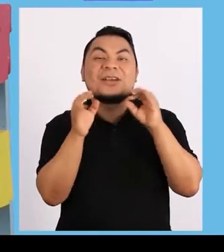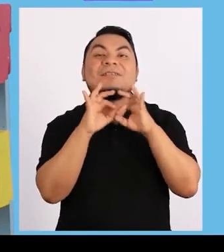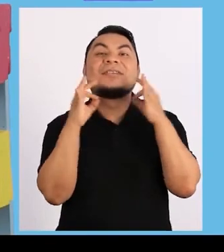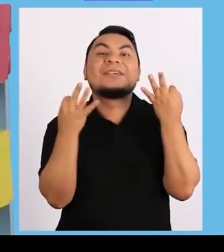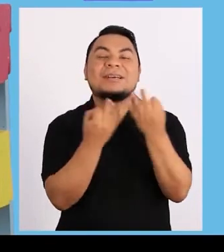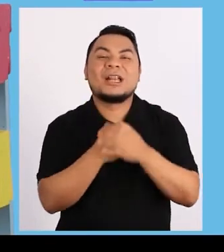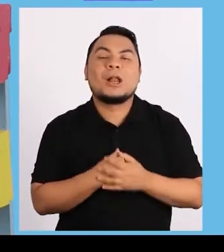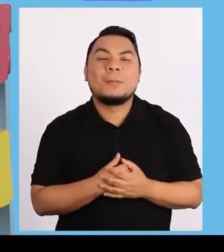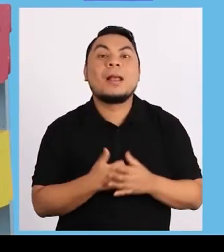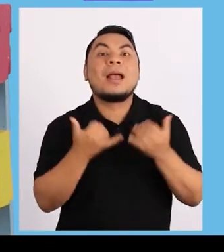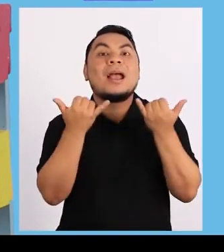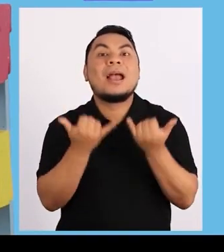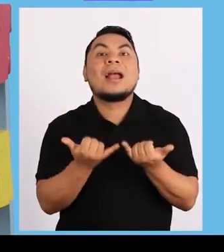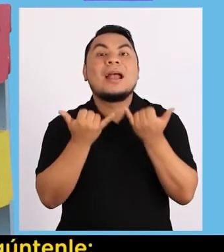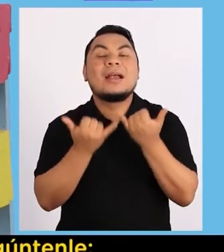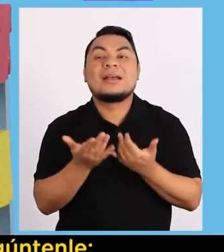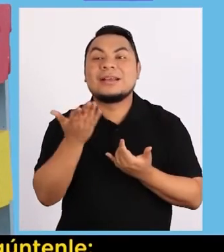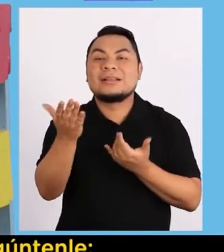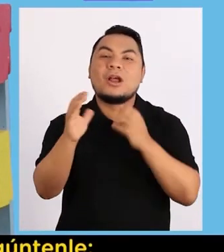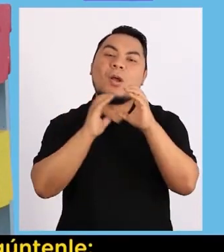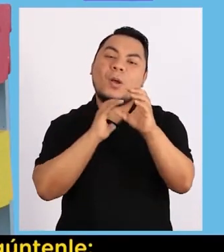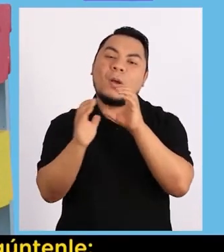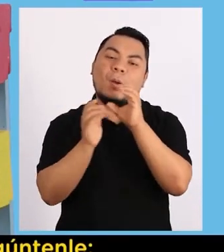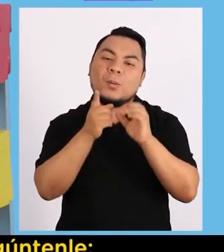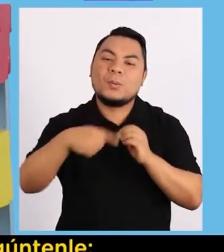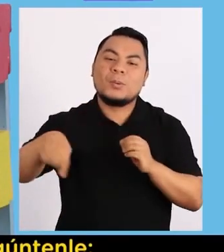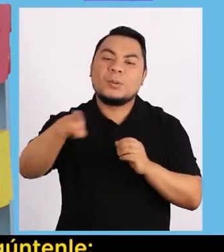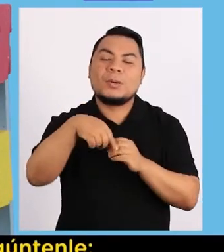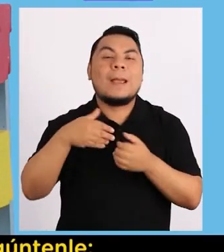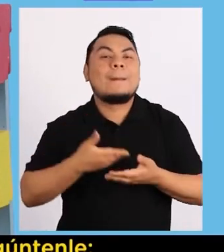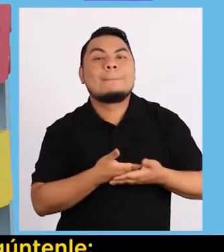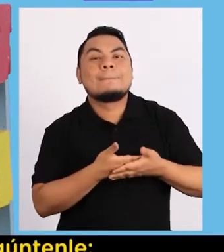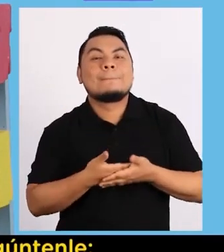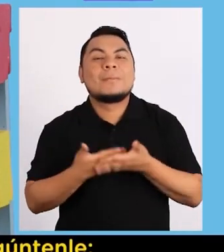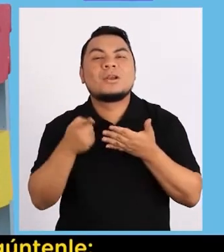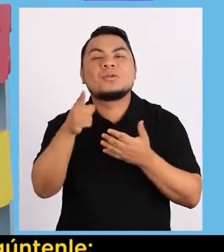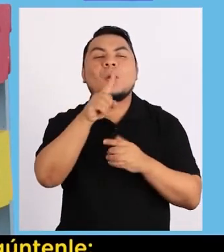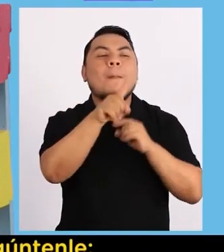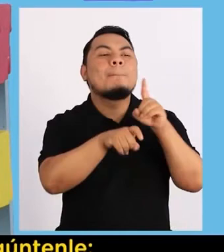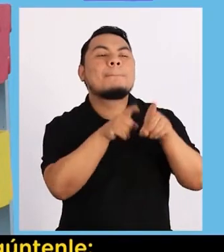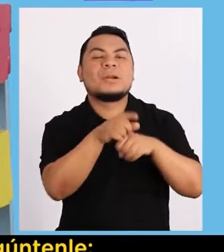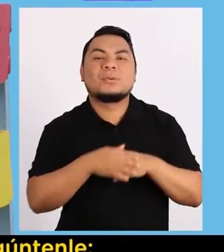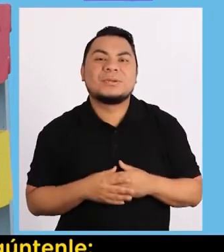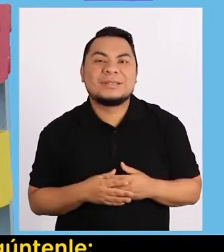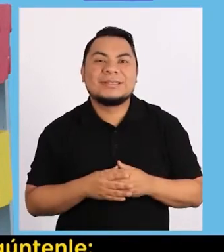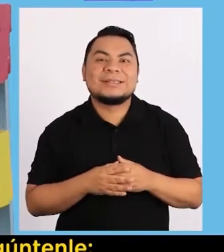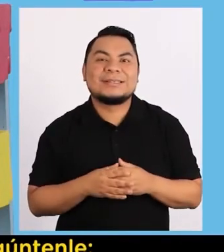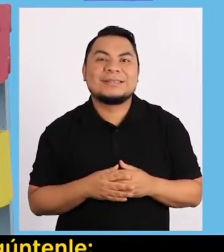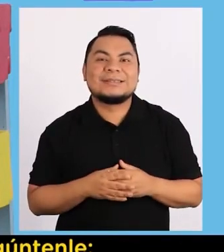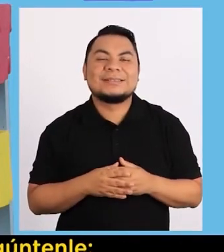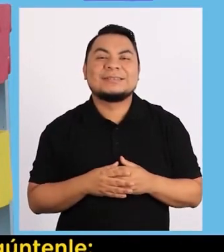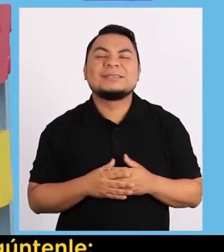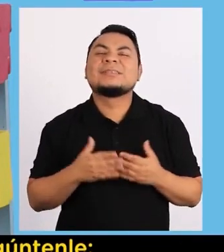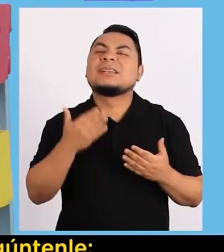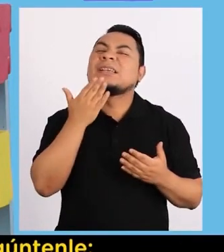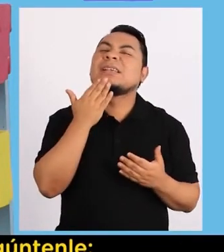¡Qué linda historia, familias! Ahora dialoguen con la o el bebé y